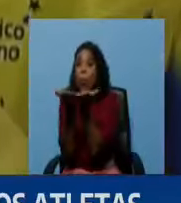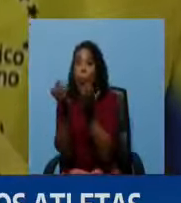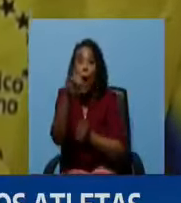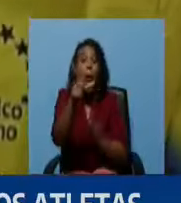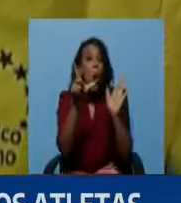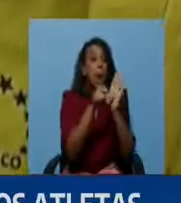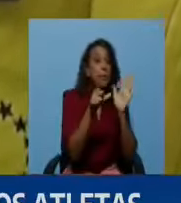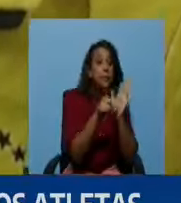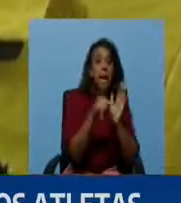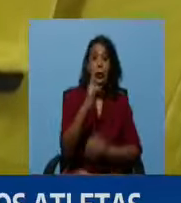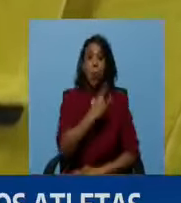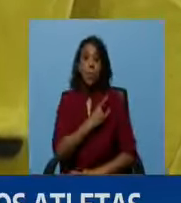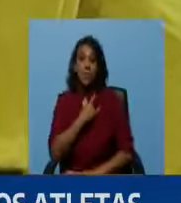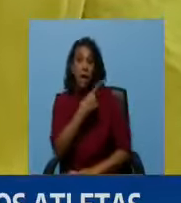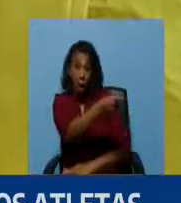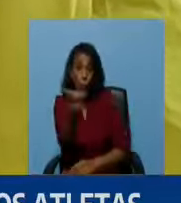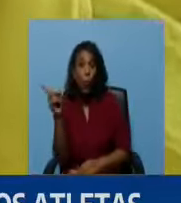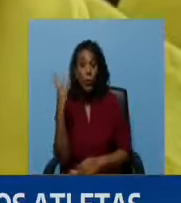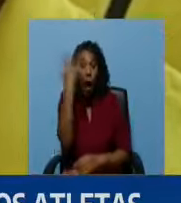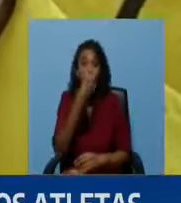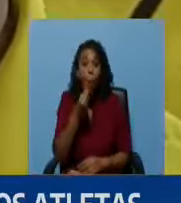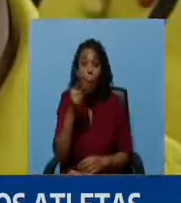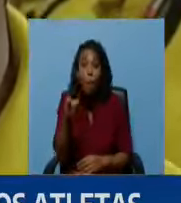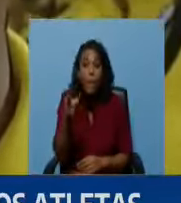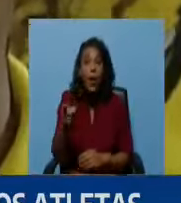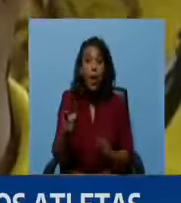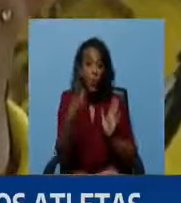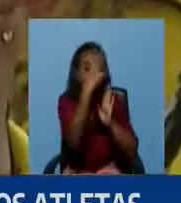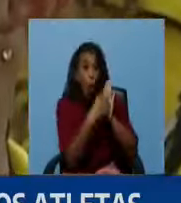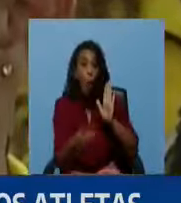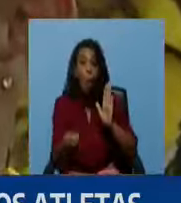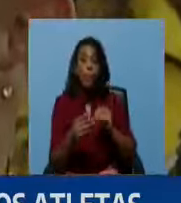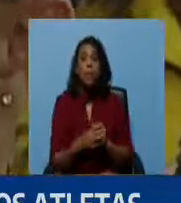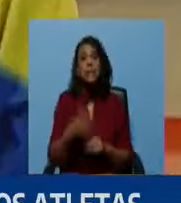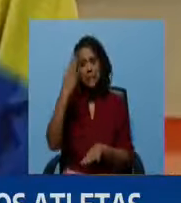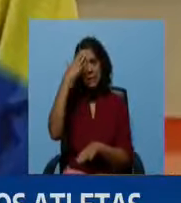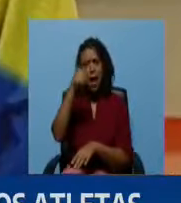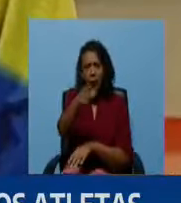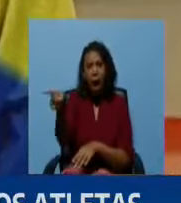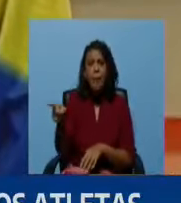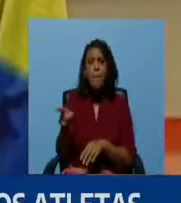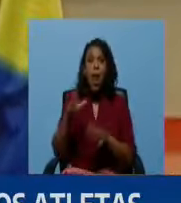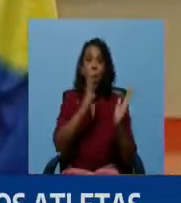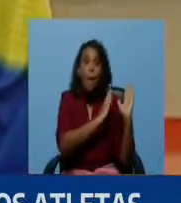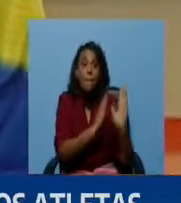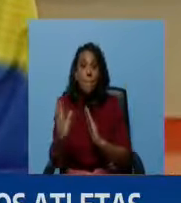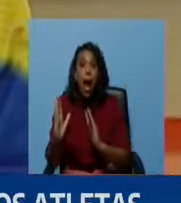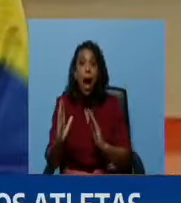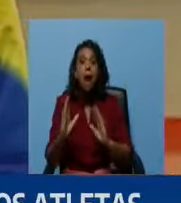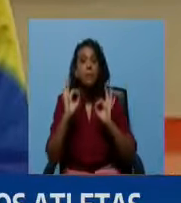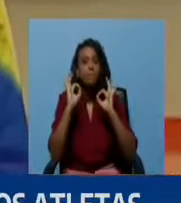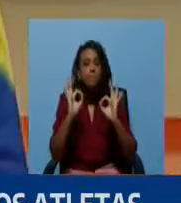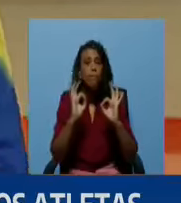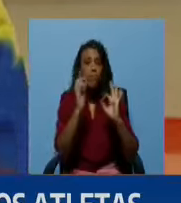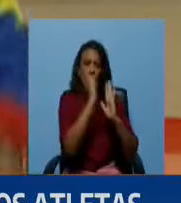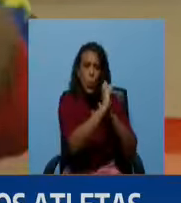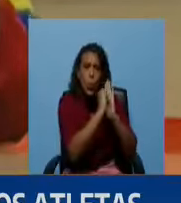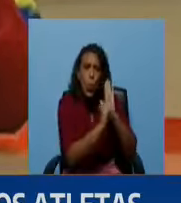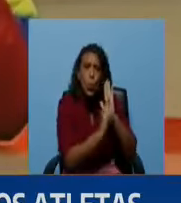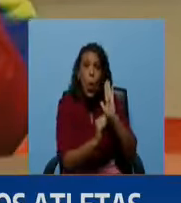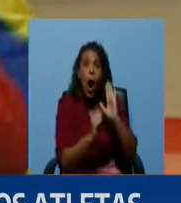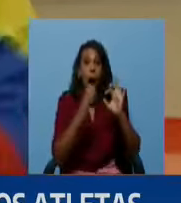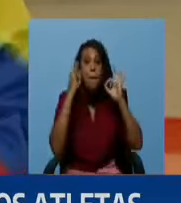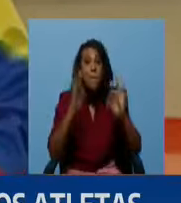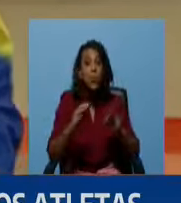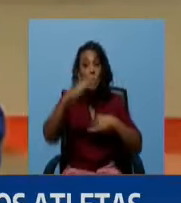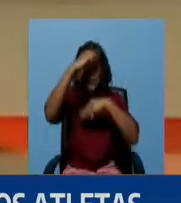los liceos. Arnaldo, sabe que hemos hablado de los planes y hay que ponerle